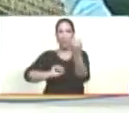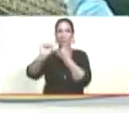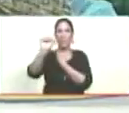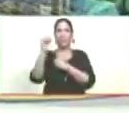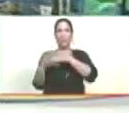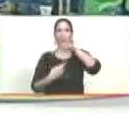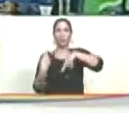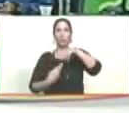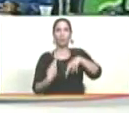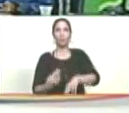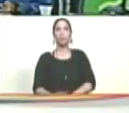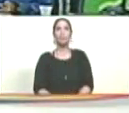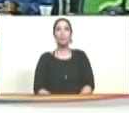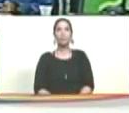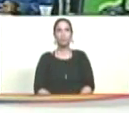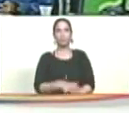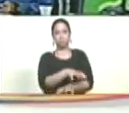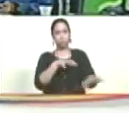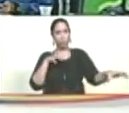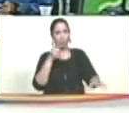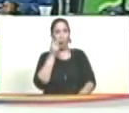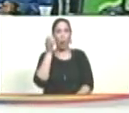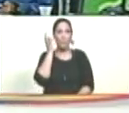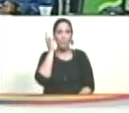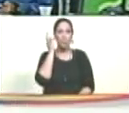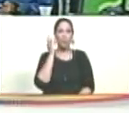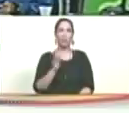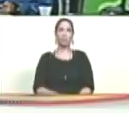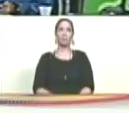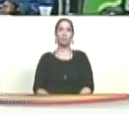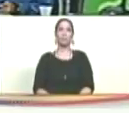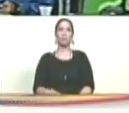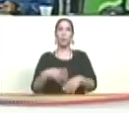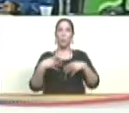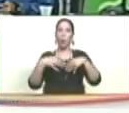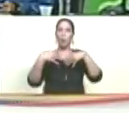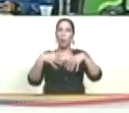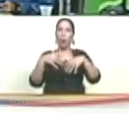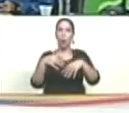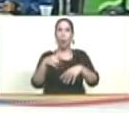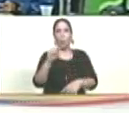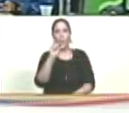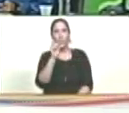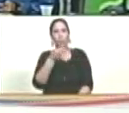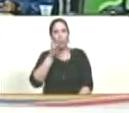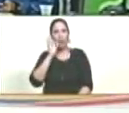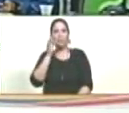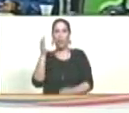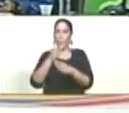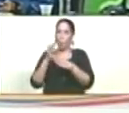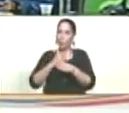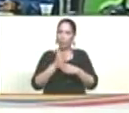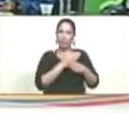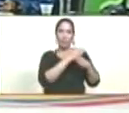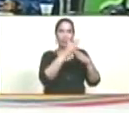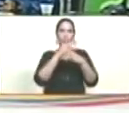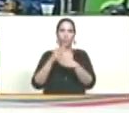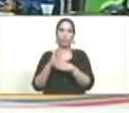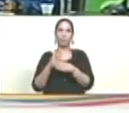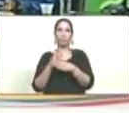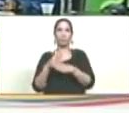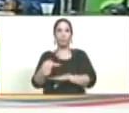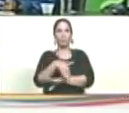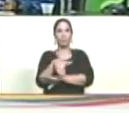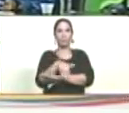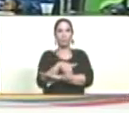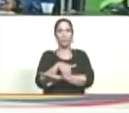millones de mujeres y de hombres se lanzarían con su poquito de café a la calle a compartirlo. Tenemos un